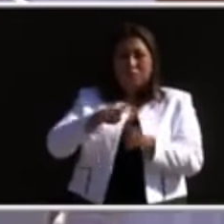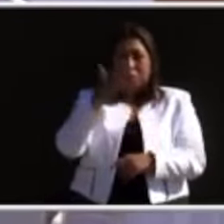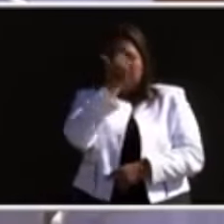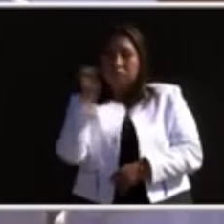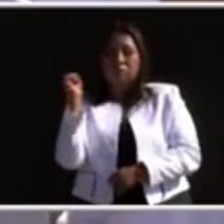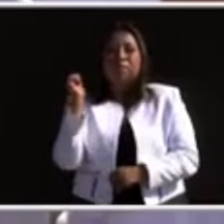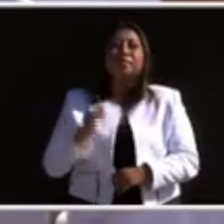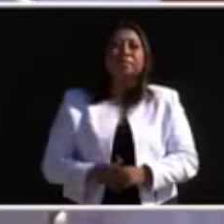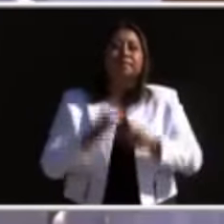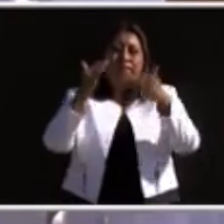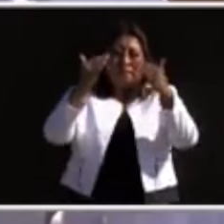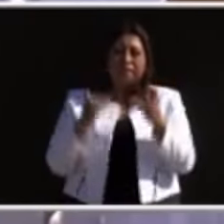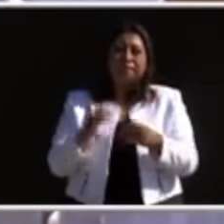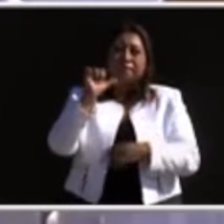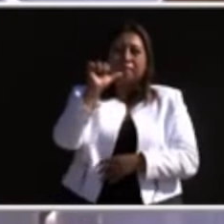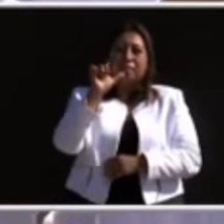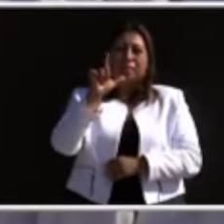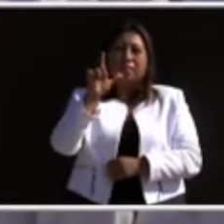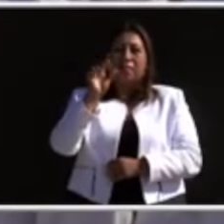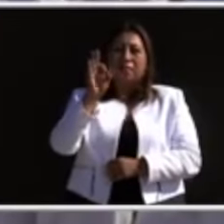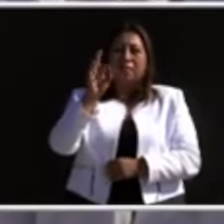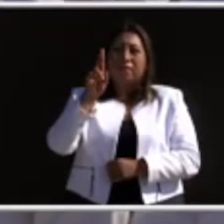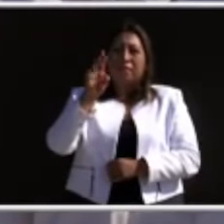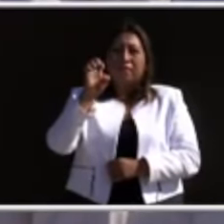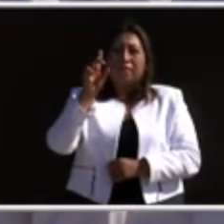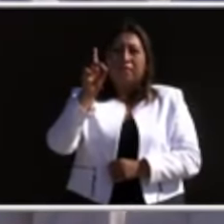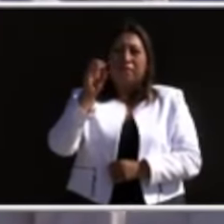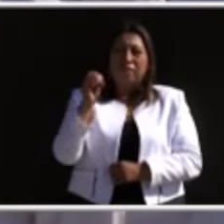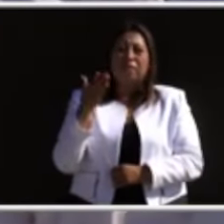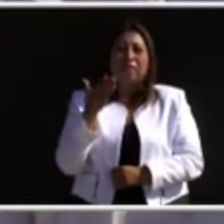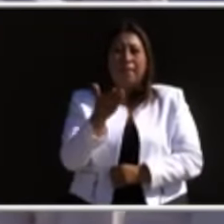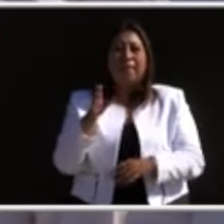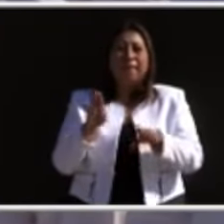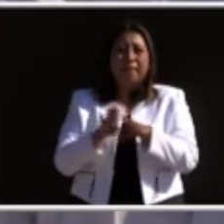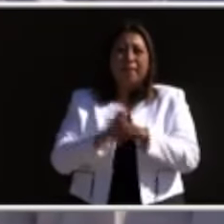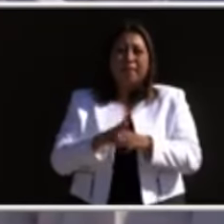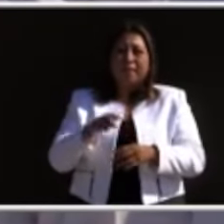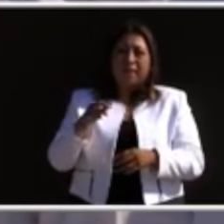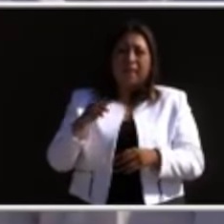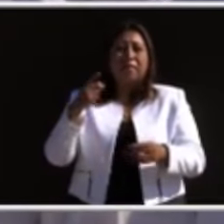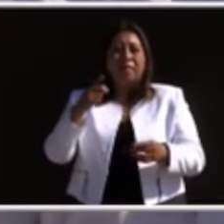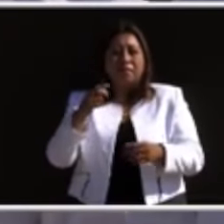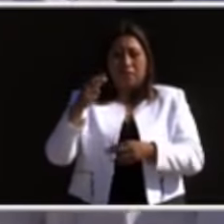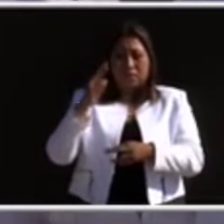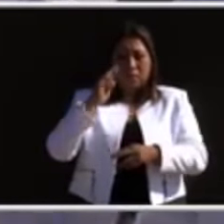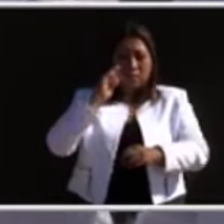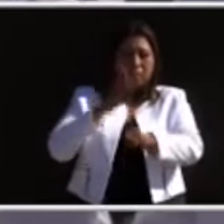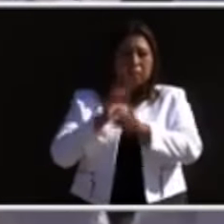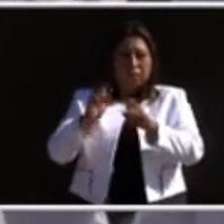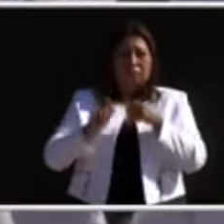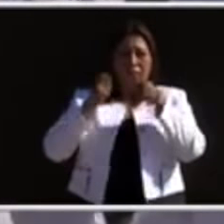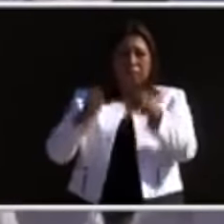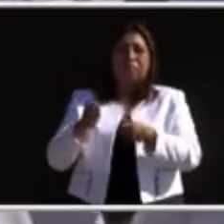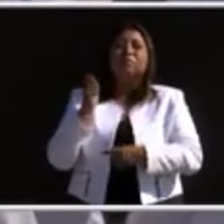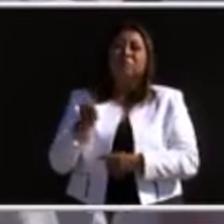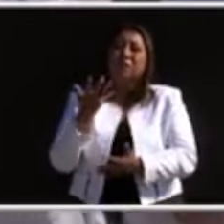Alfredo Valente Grajales Jiménez será el director del Instituto de Capacitación para el Trabajo del Estado de Veracruz.